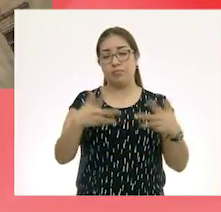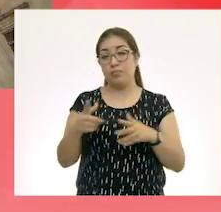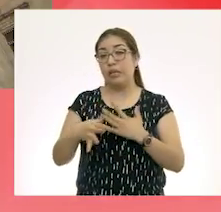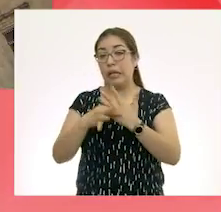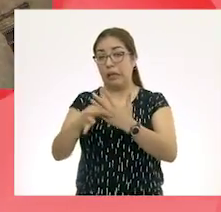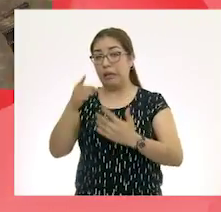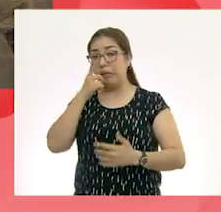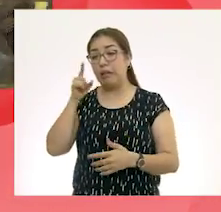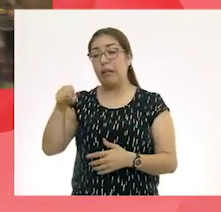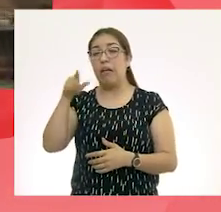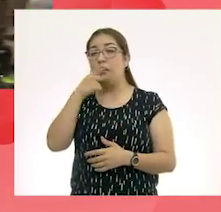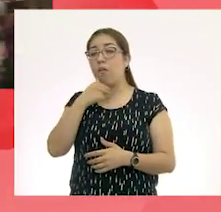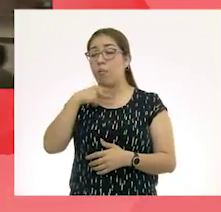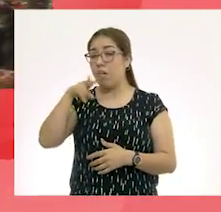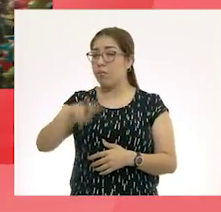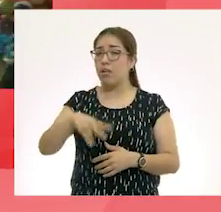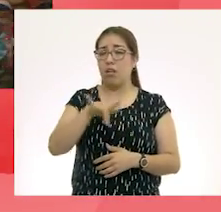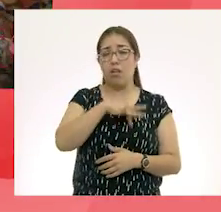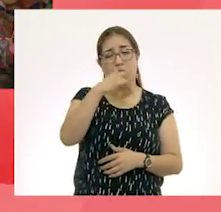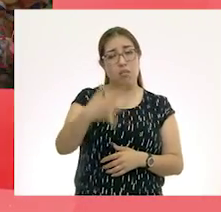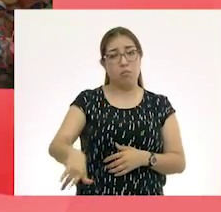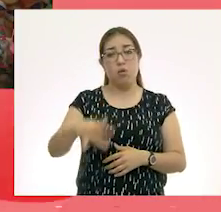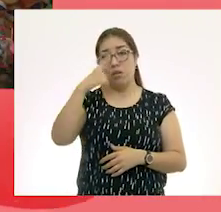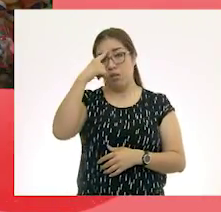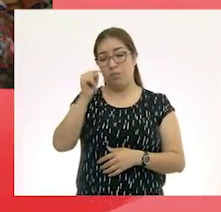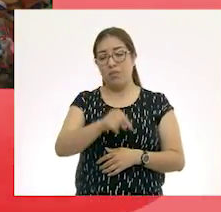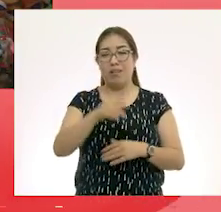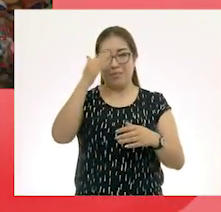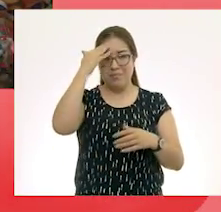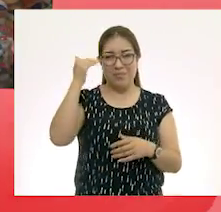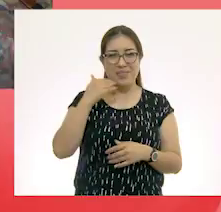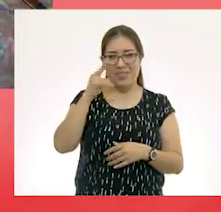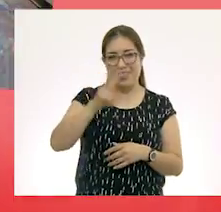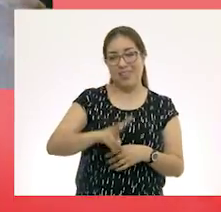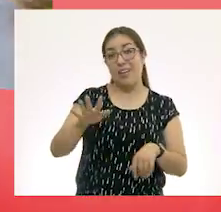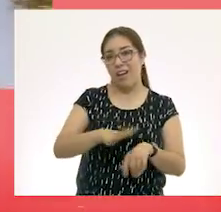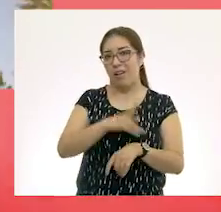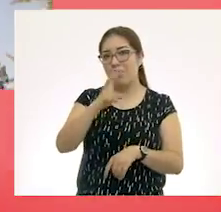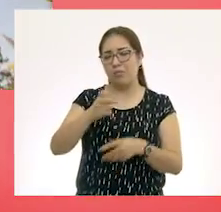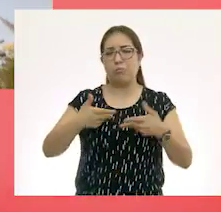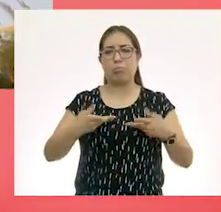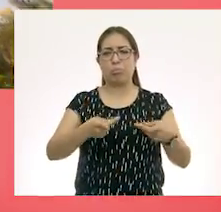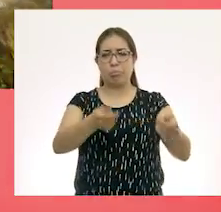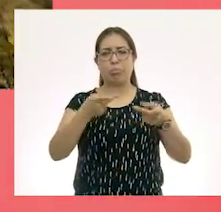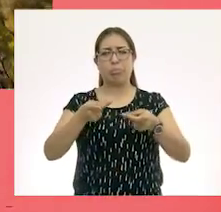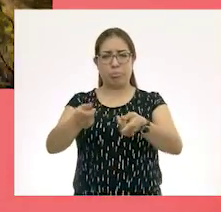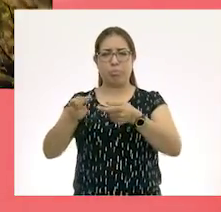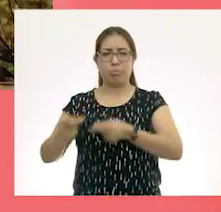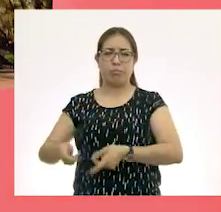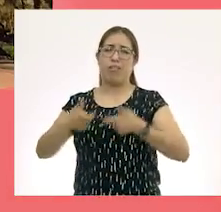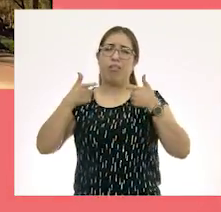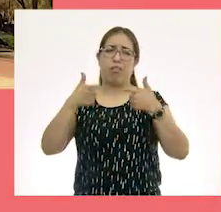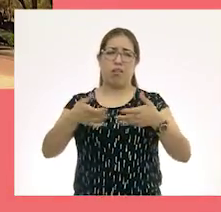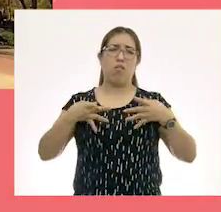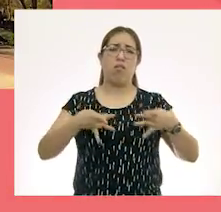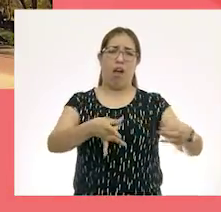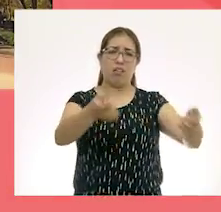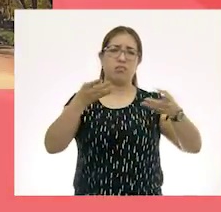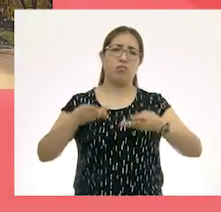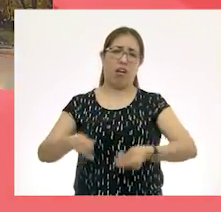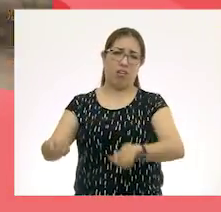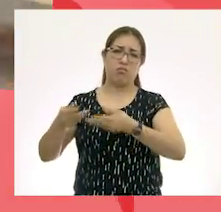las monjas y por eso gastó una fortuna en la construcción. Y no menos historia tiene el Cerro de las Campanas de